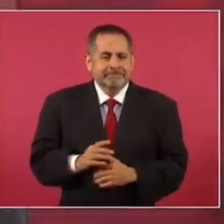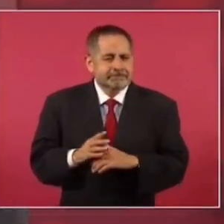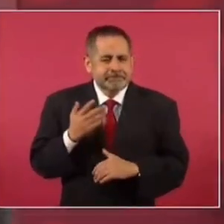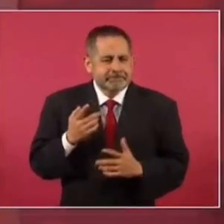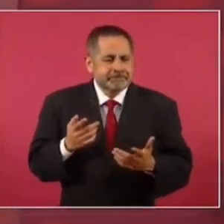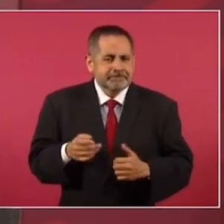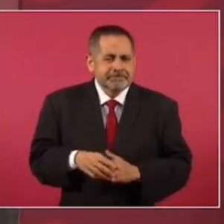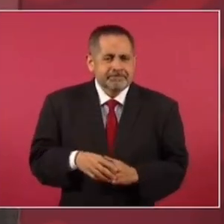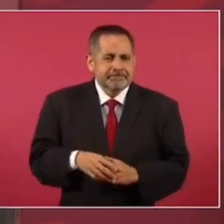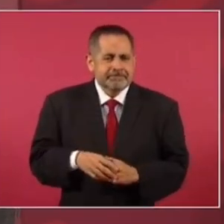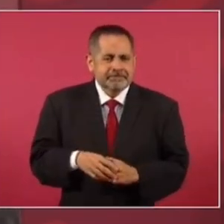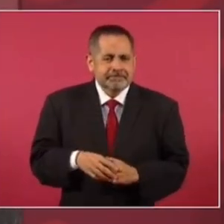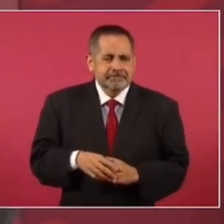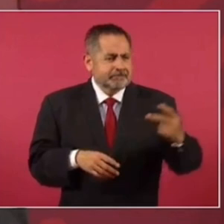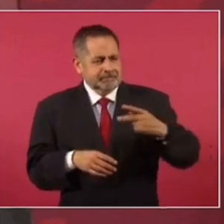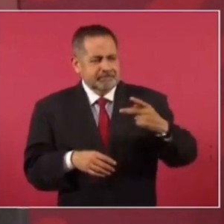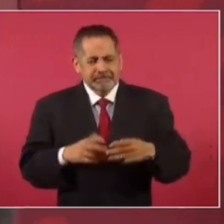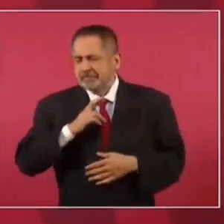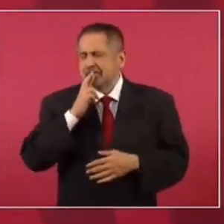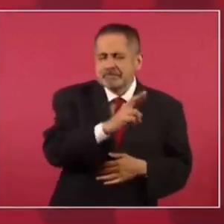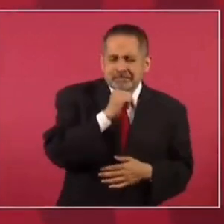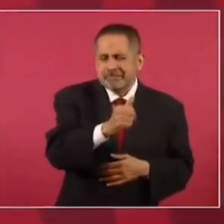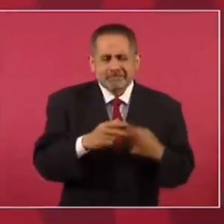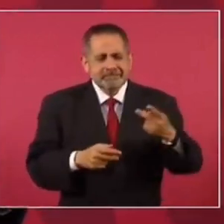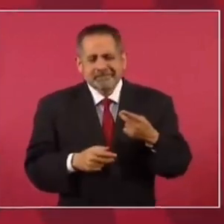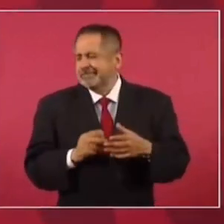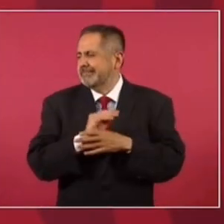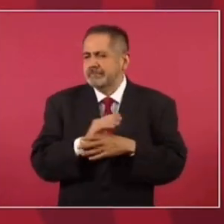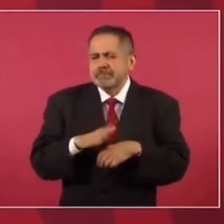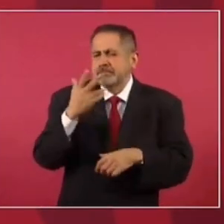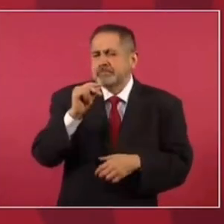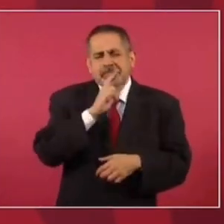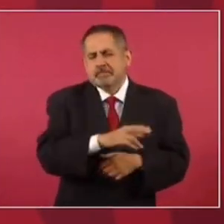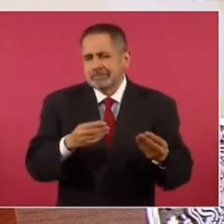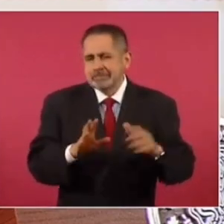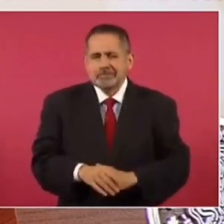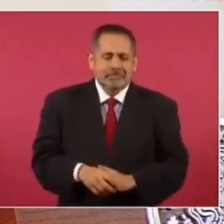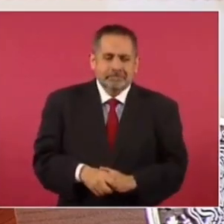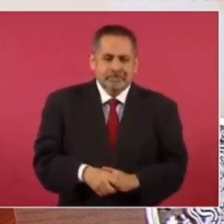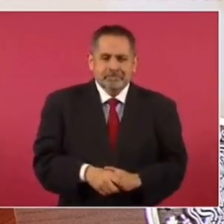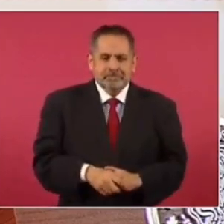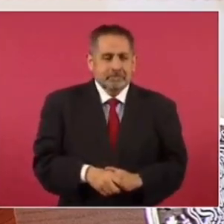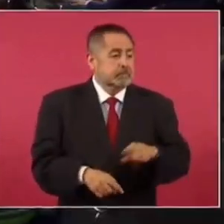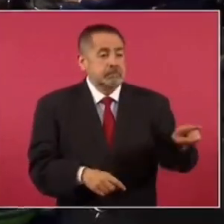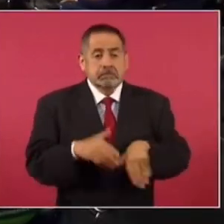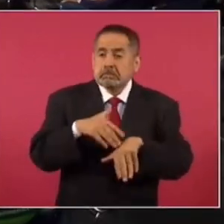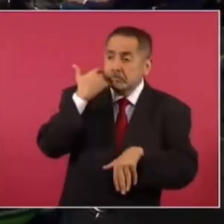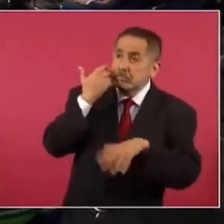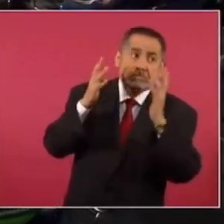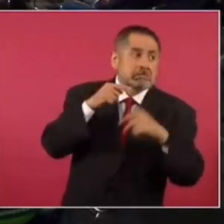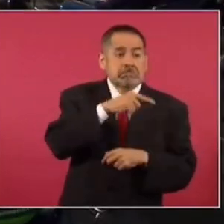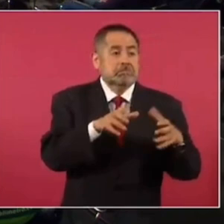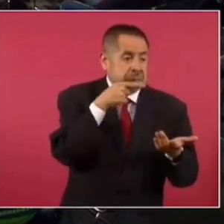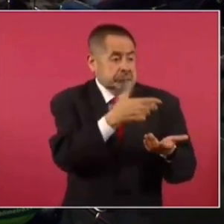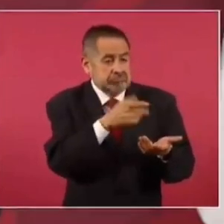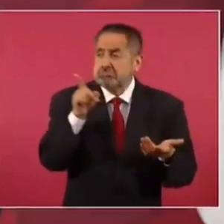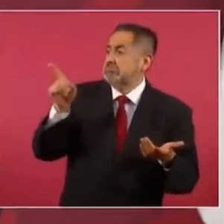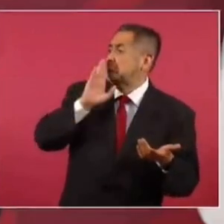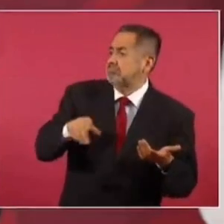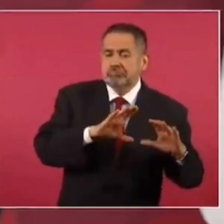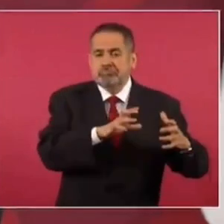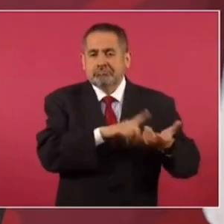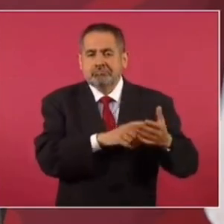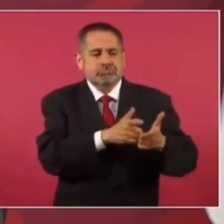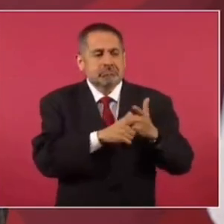qué no contestaba yo todo? Porque pues es mucho. Son muchos los aplaudidores que tienen los potentados, los